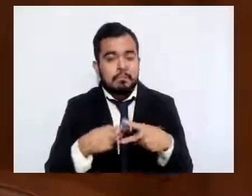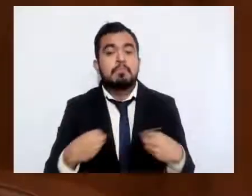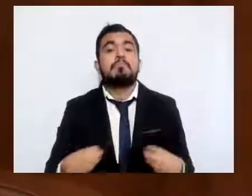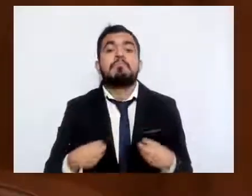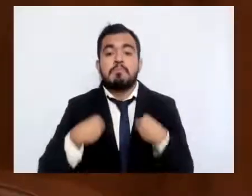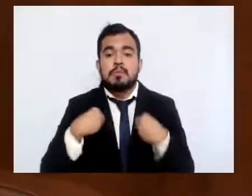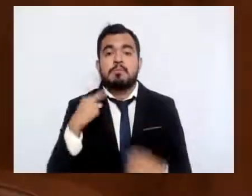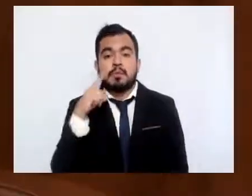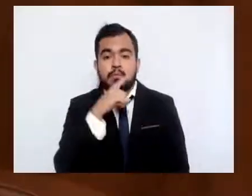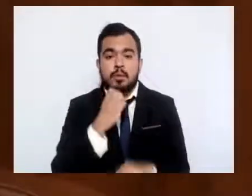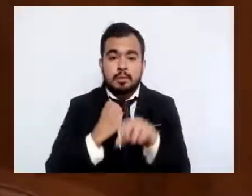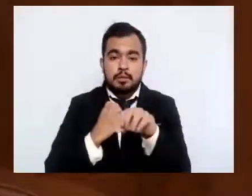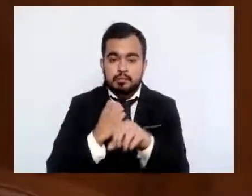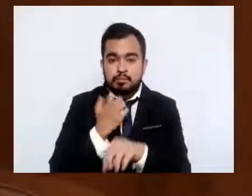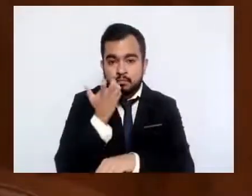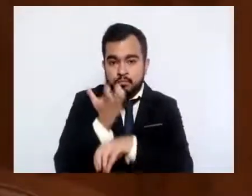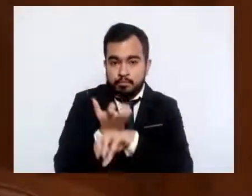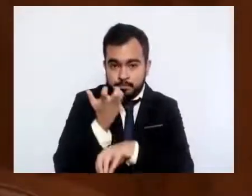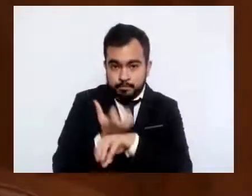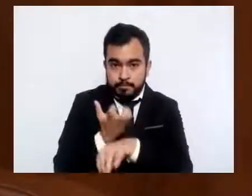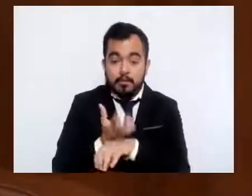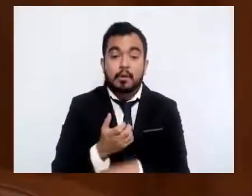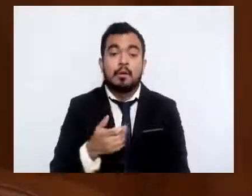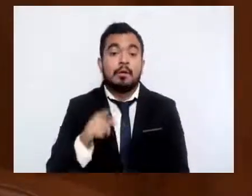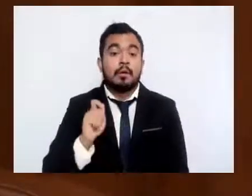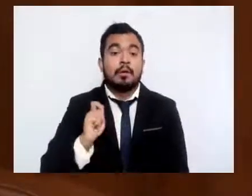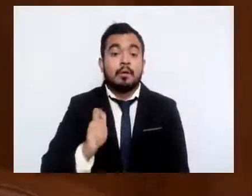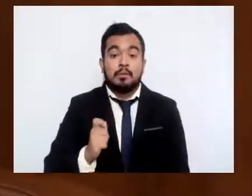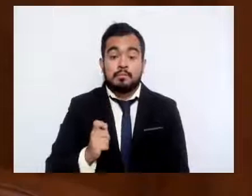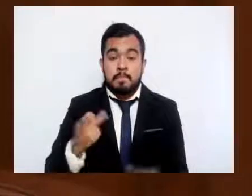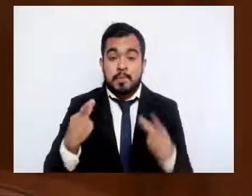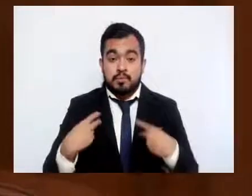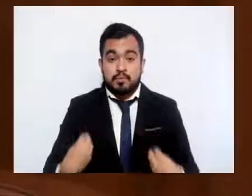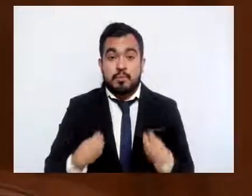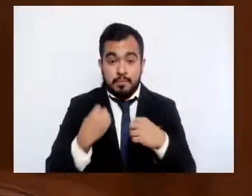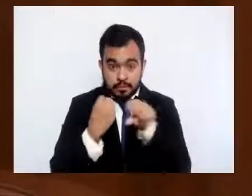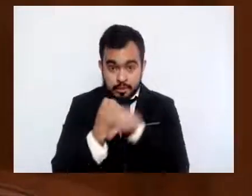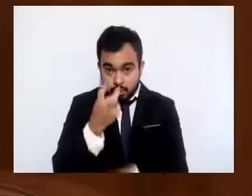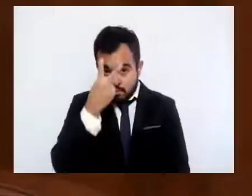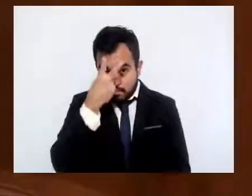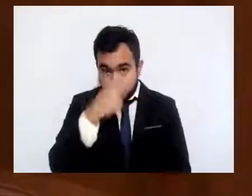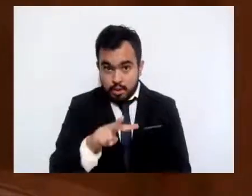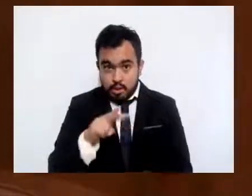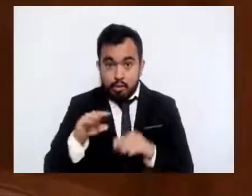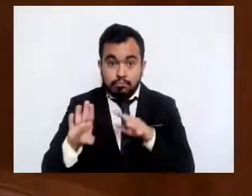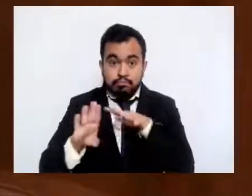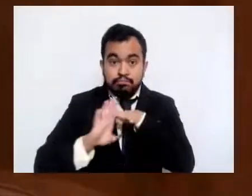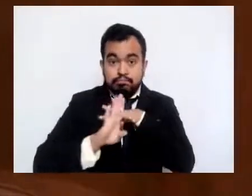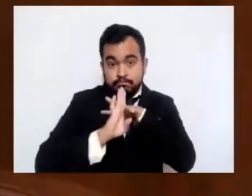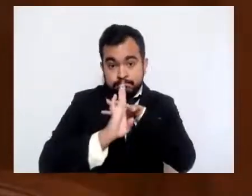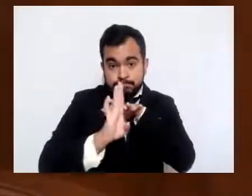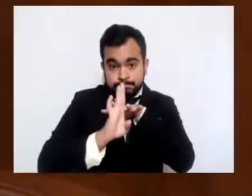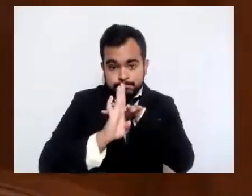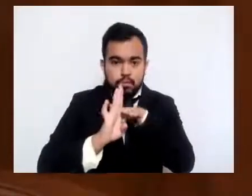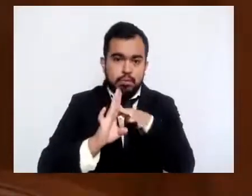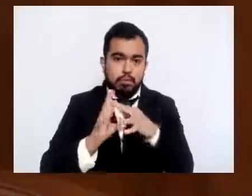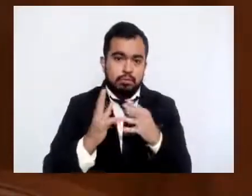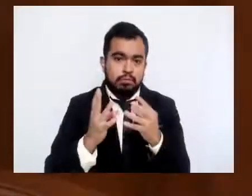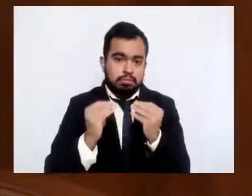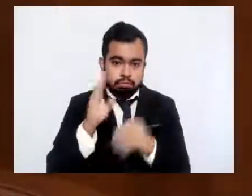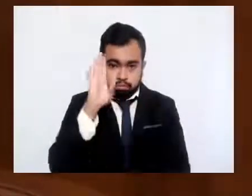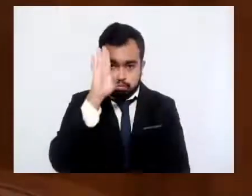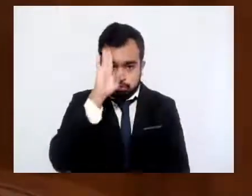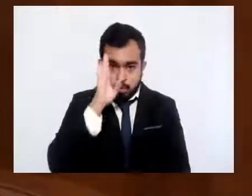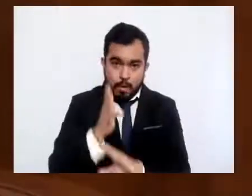migratoria de personas mexiquenses a Estados Unidos de Norteamérica ha sido numerosa desde hace tiempo. Por tal